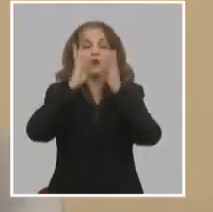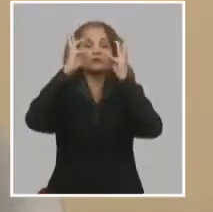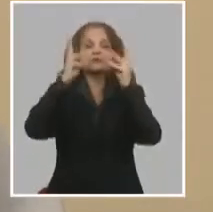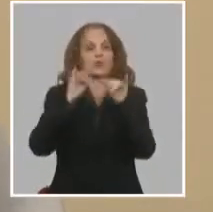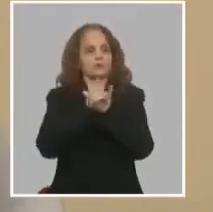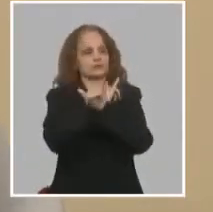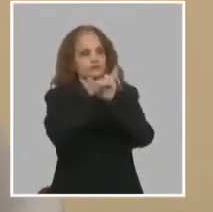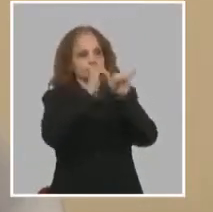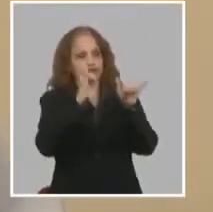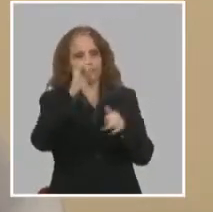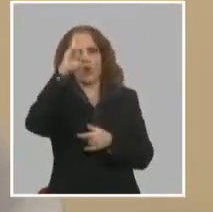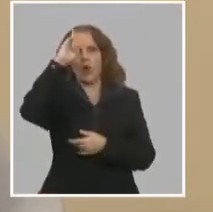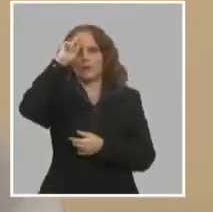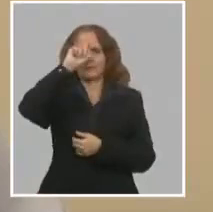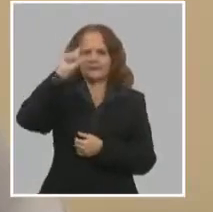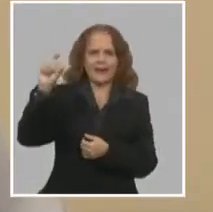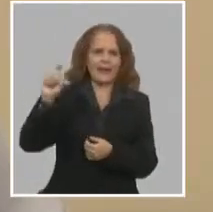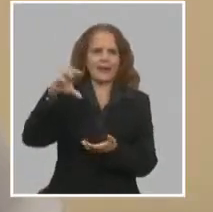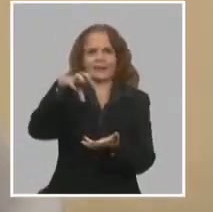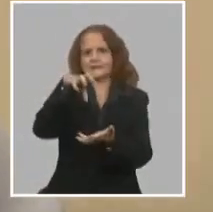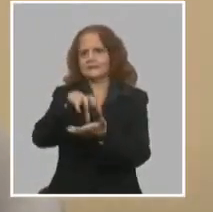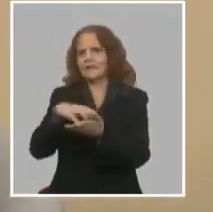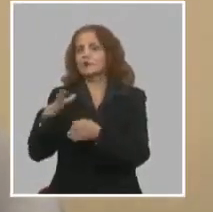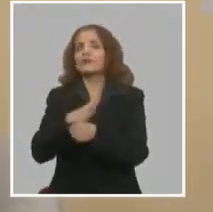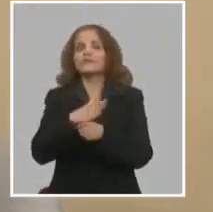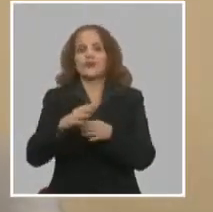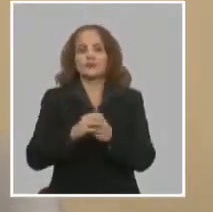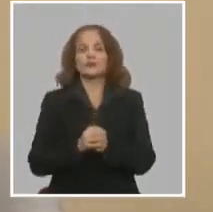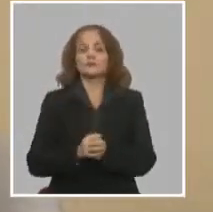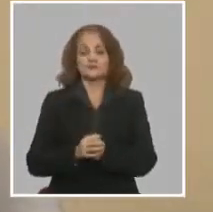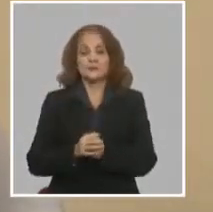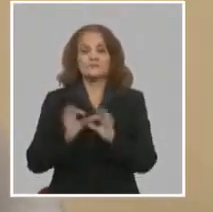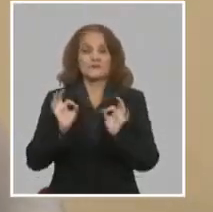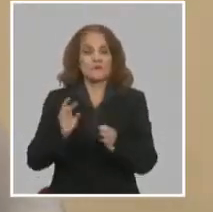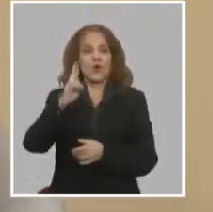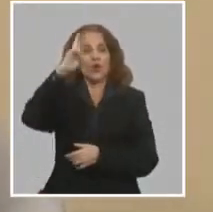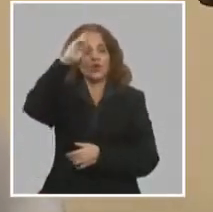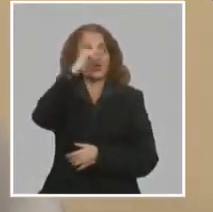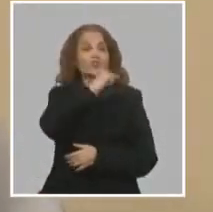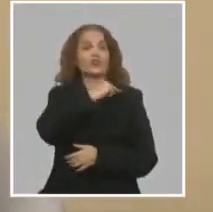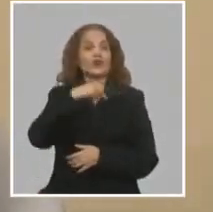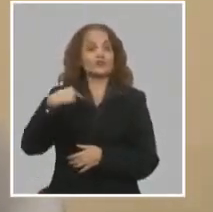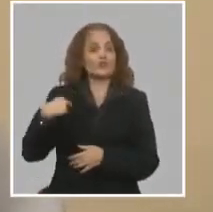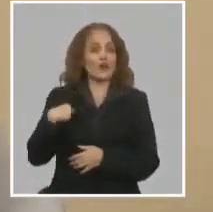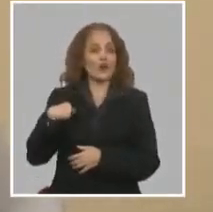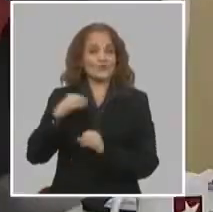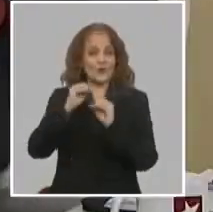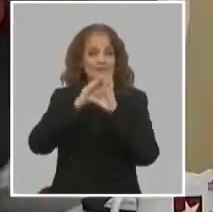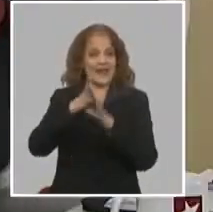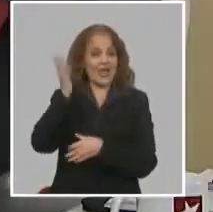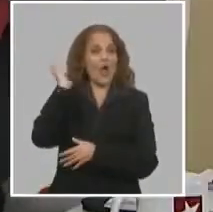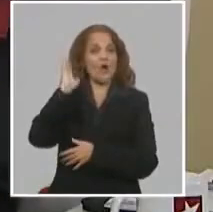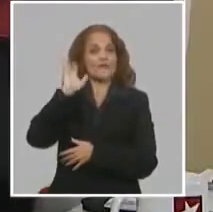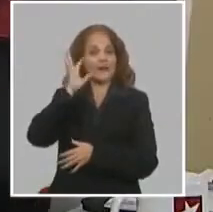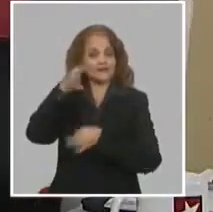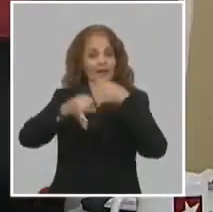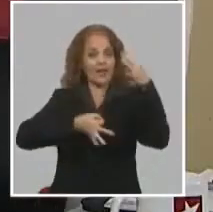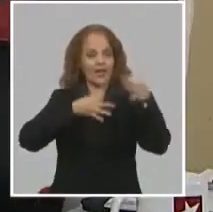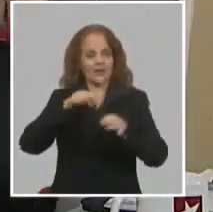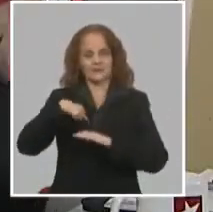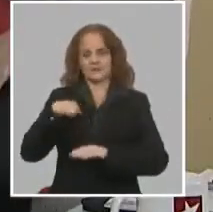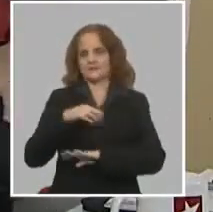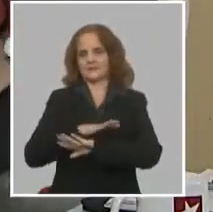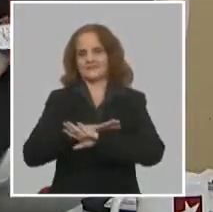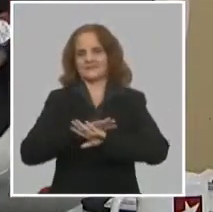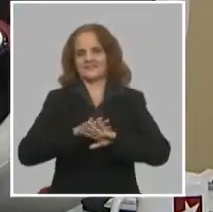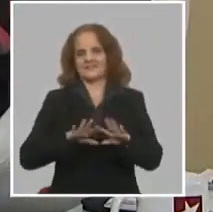los hospitales, a todos los... Y cuando el doctor Durán da esos resultados todas las mañanas, y es su jefe además, usted ya pasó